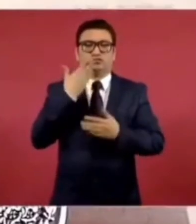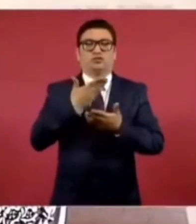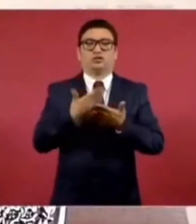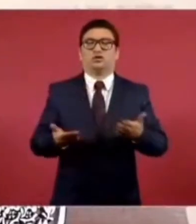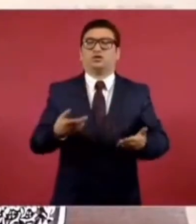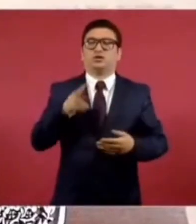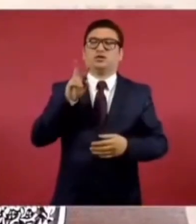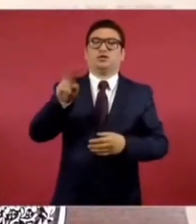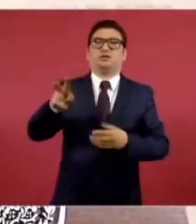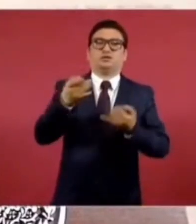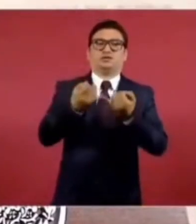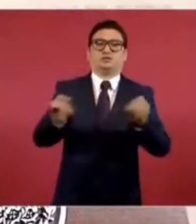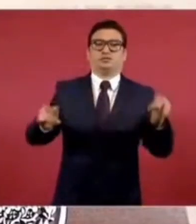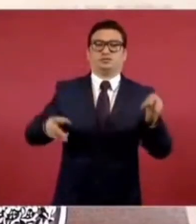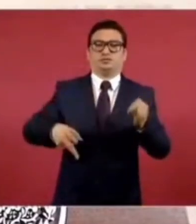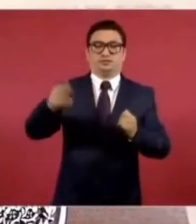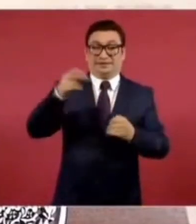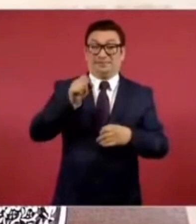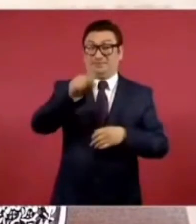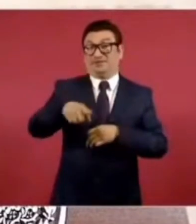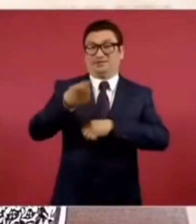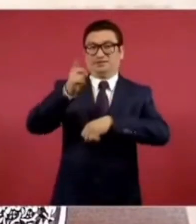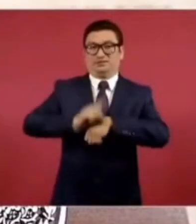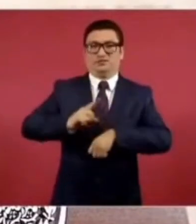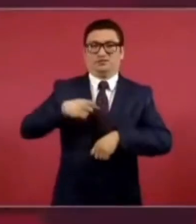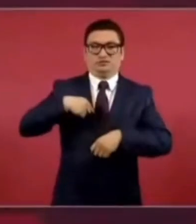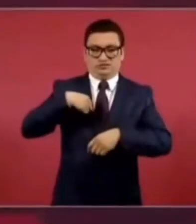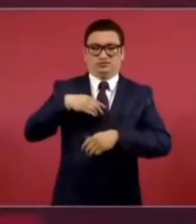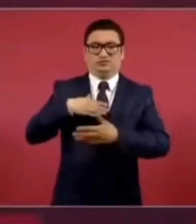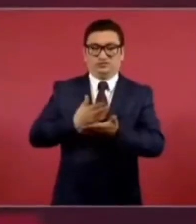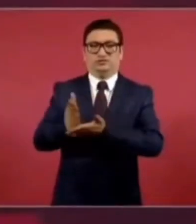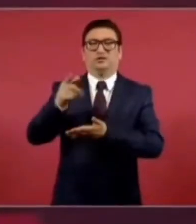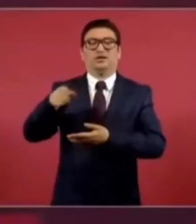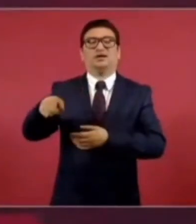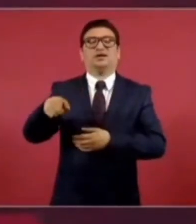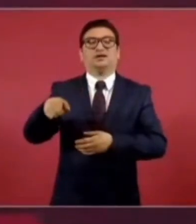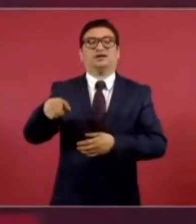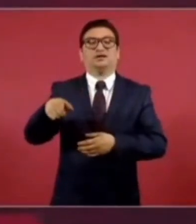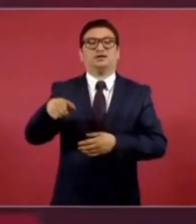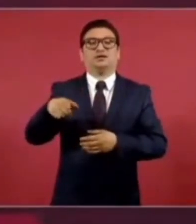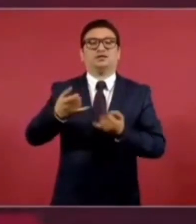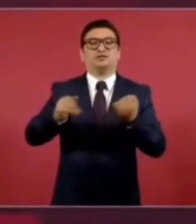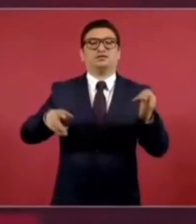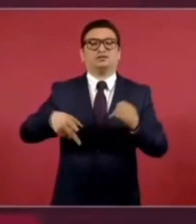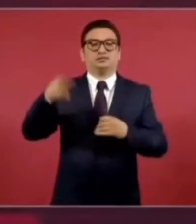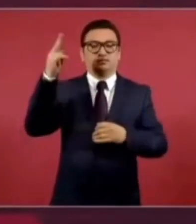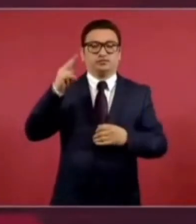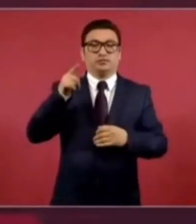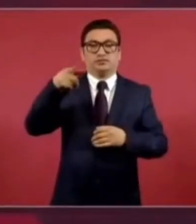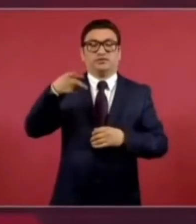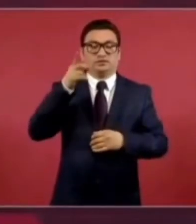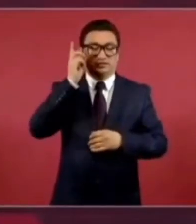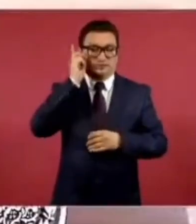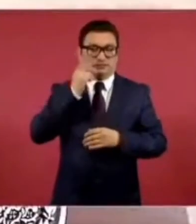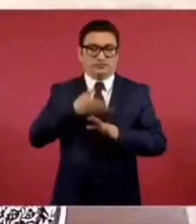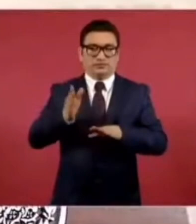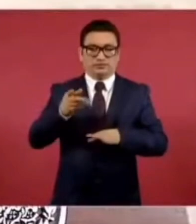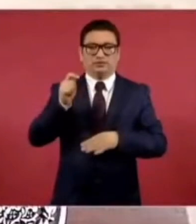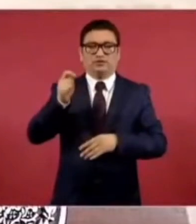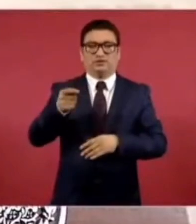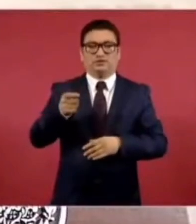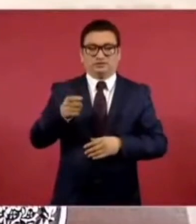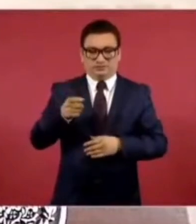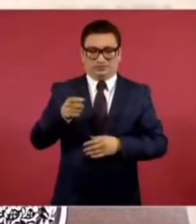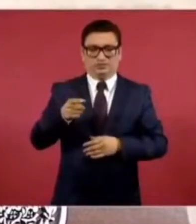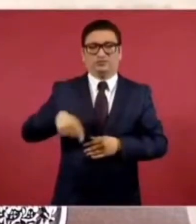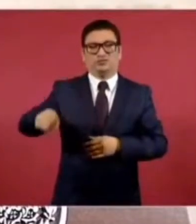de inaugurar El día que pasé inauguraron un caballo blanco yo